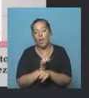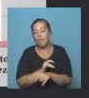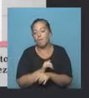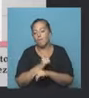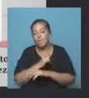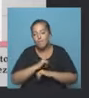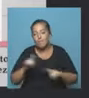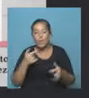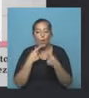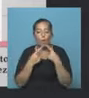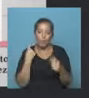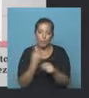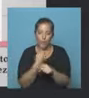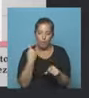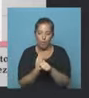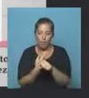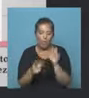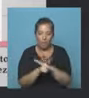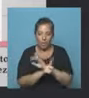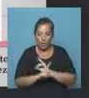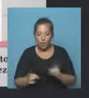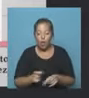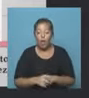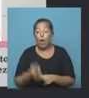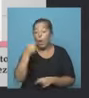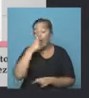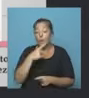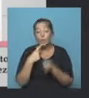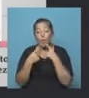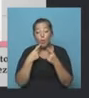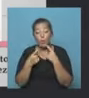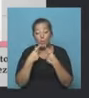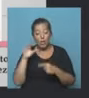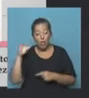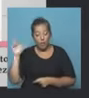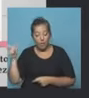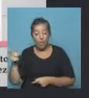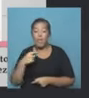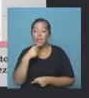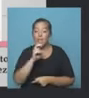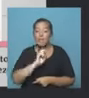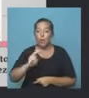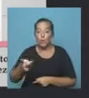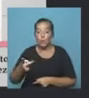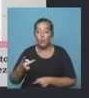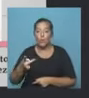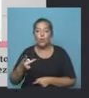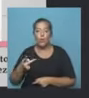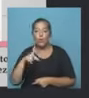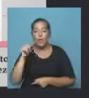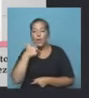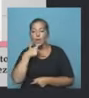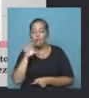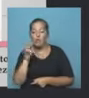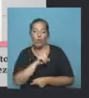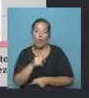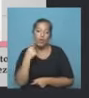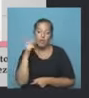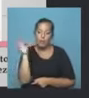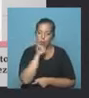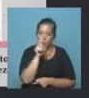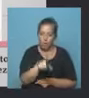cuenta los últimos encuesta que se ha publicado en medios colombianos son más parecidas a ésta decir dicen que en segundo lugar para ellas está guillermo lasso señores eso